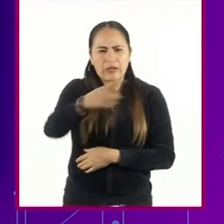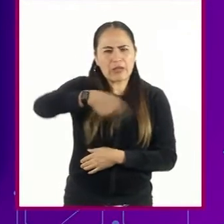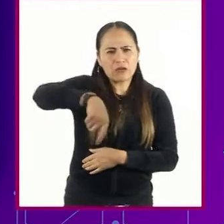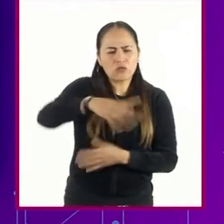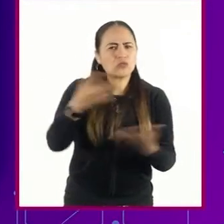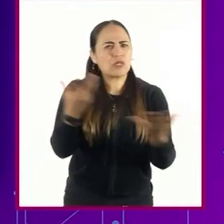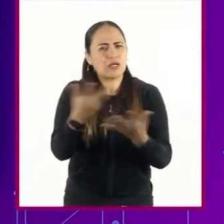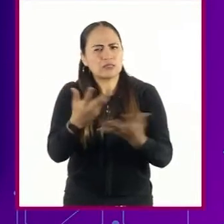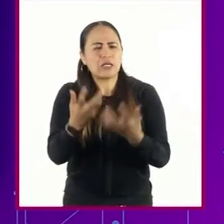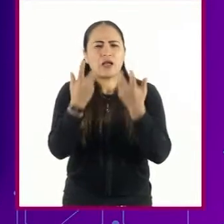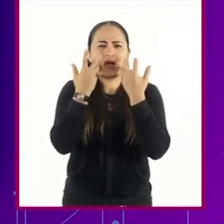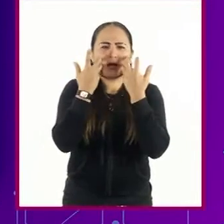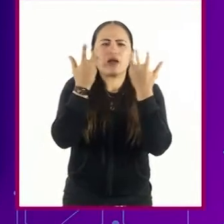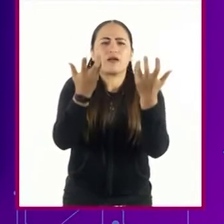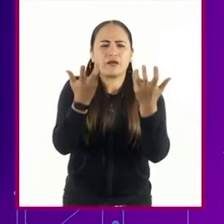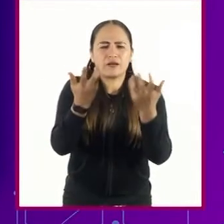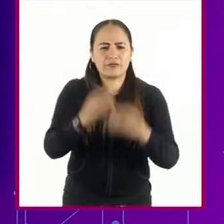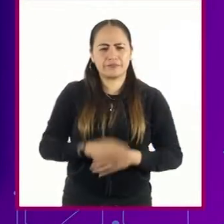mismos deseos,